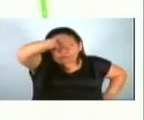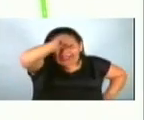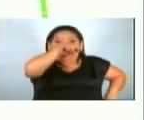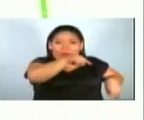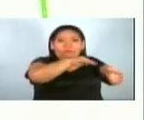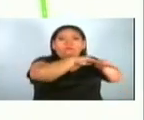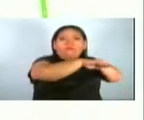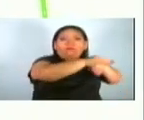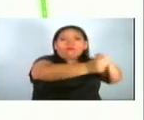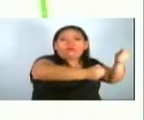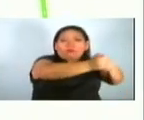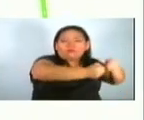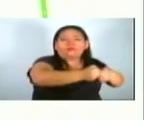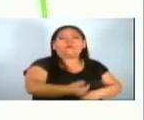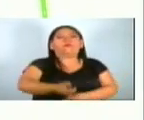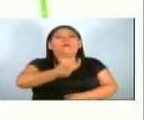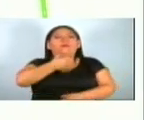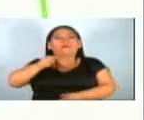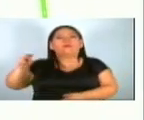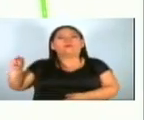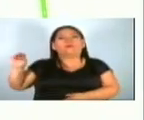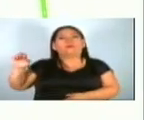en ese lugar. Un reporte de Néstor Hernández.